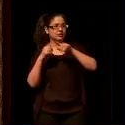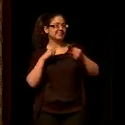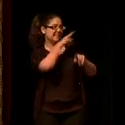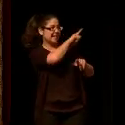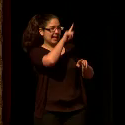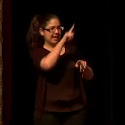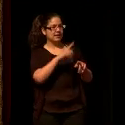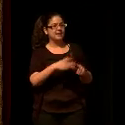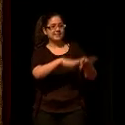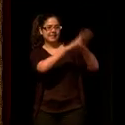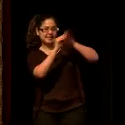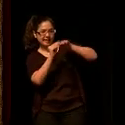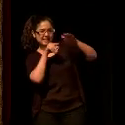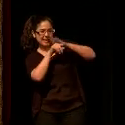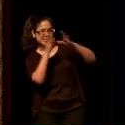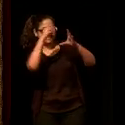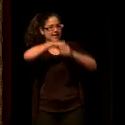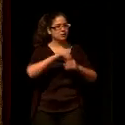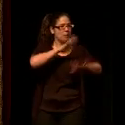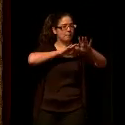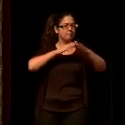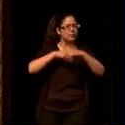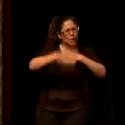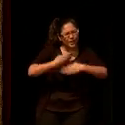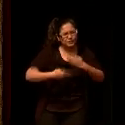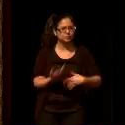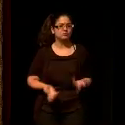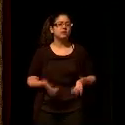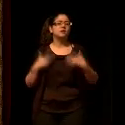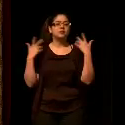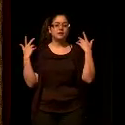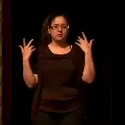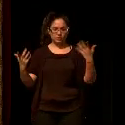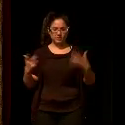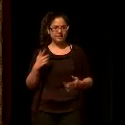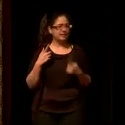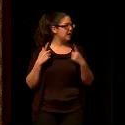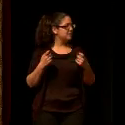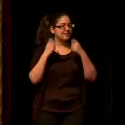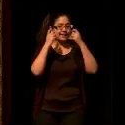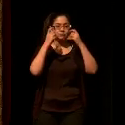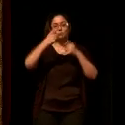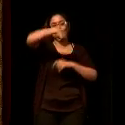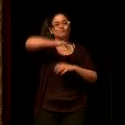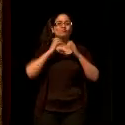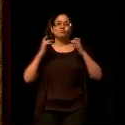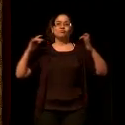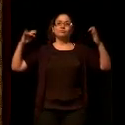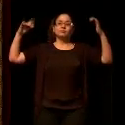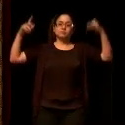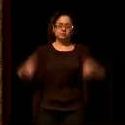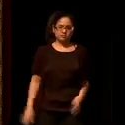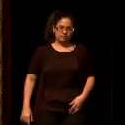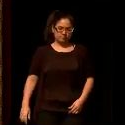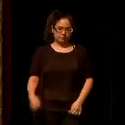internación interrelacionados en este en todo este proceso entonces necesito veo esta imaginación todo el rato para poder